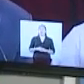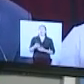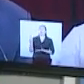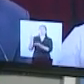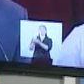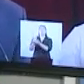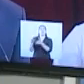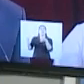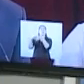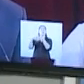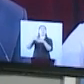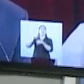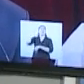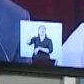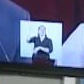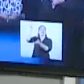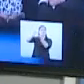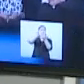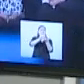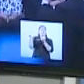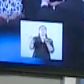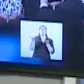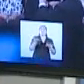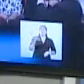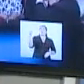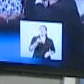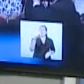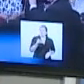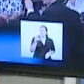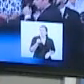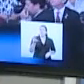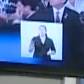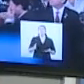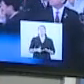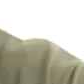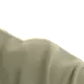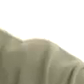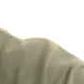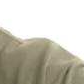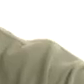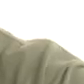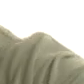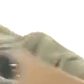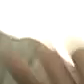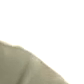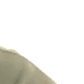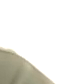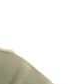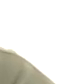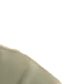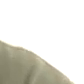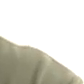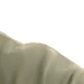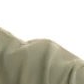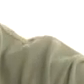nos sirve, aunque saqué los ñoquis, igual siguen sobrando miles de organismos, hay que darle velocidad a miles de procesos